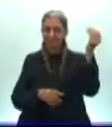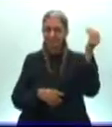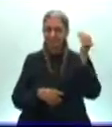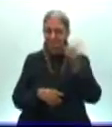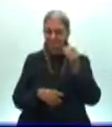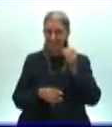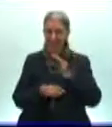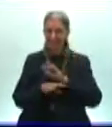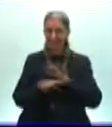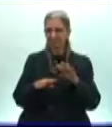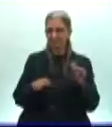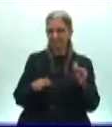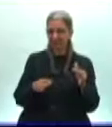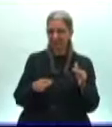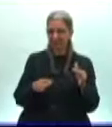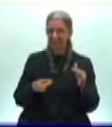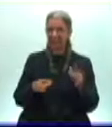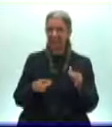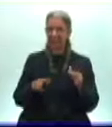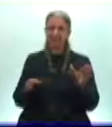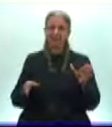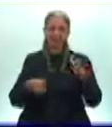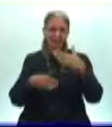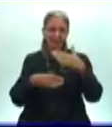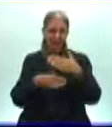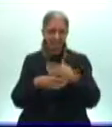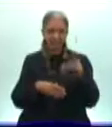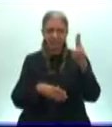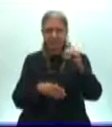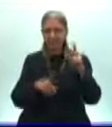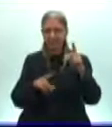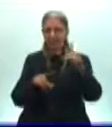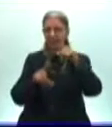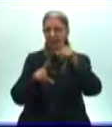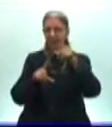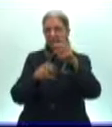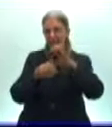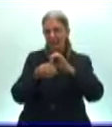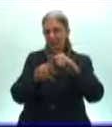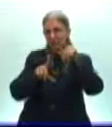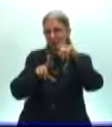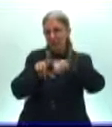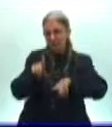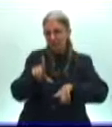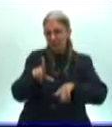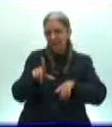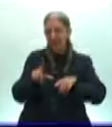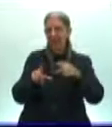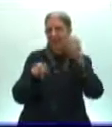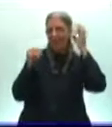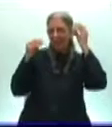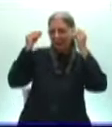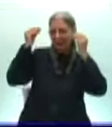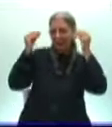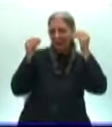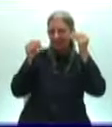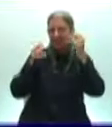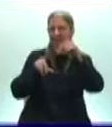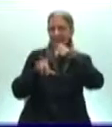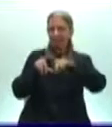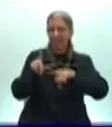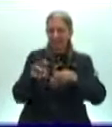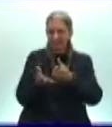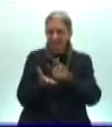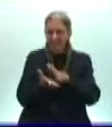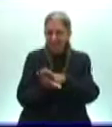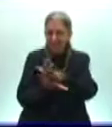la diapositiva, estamos cerrando la unidad geometría analítica de la recta en el plano con algunos ejercicios de